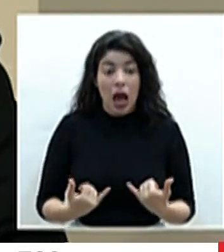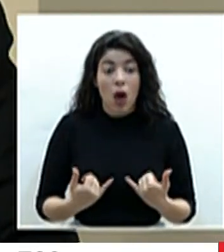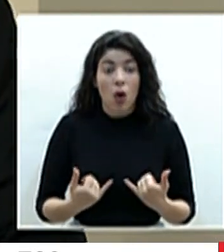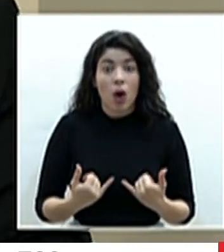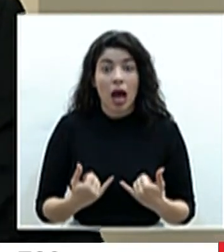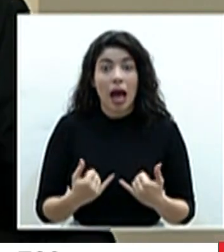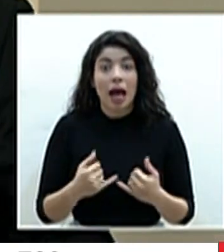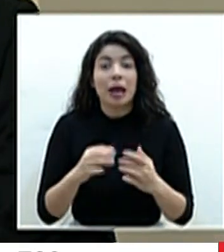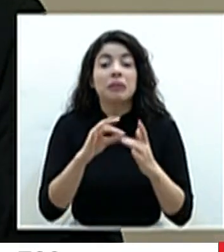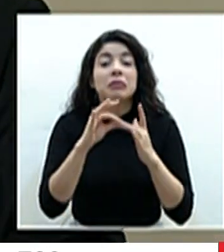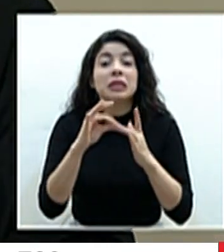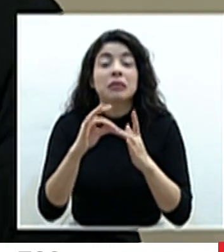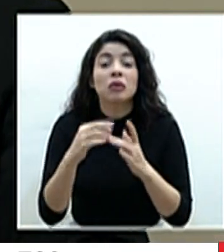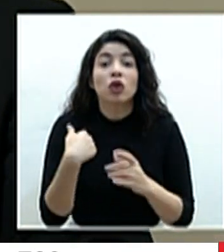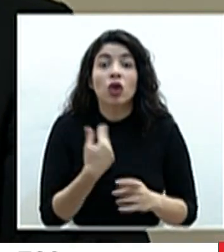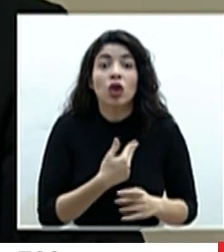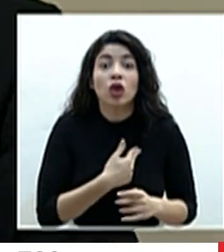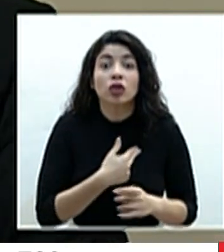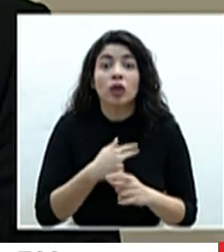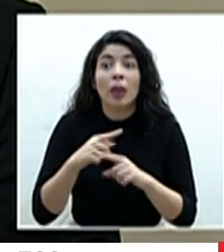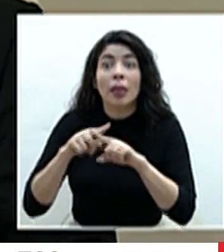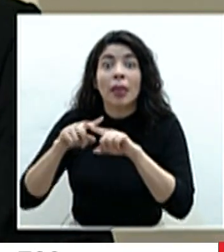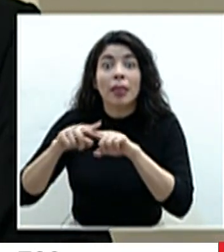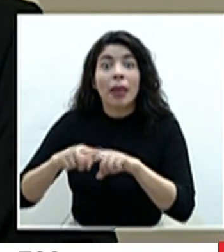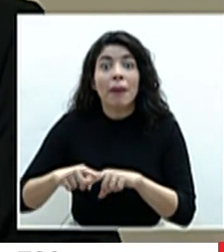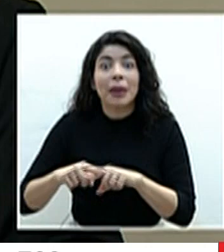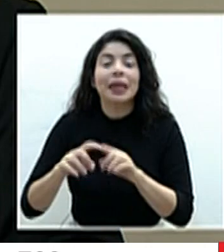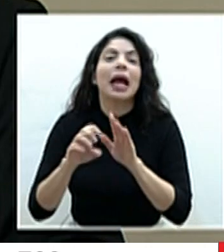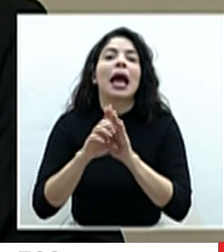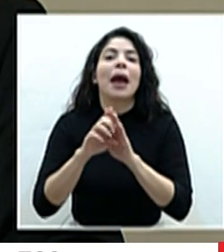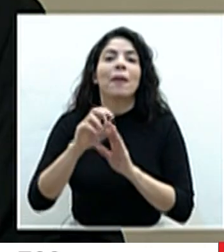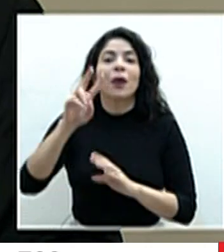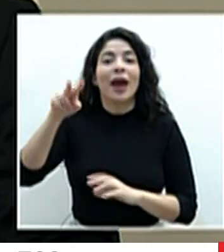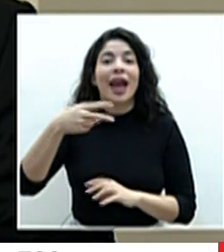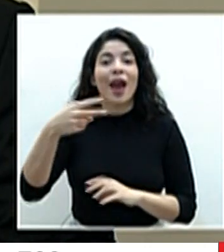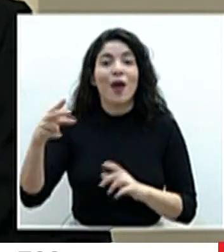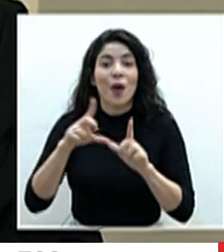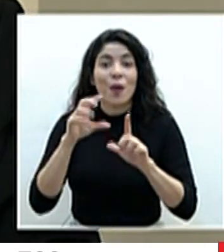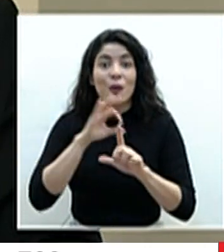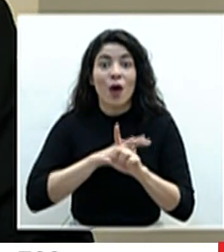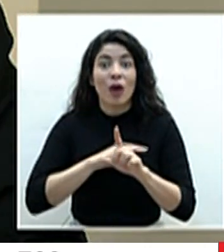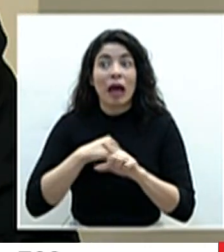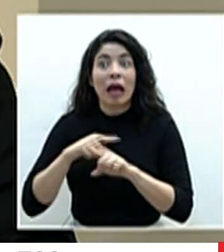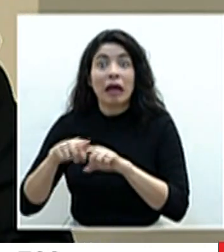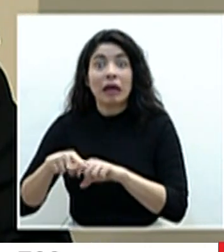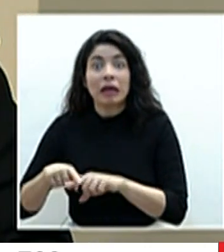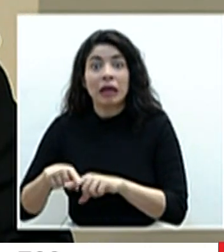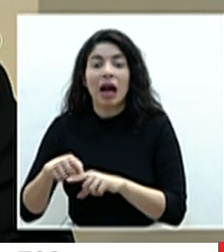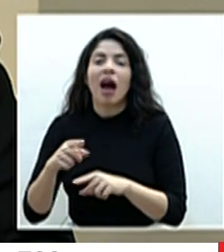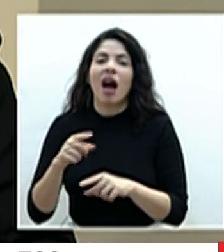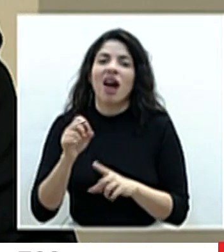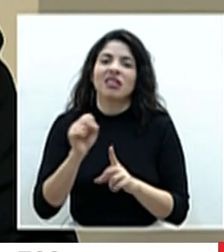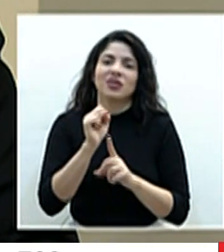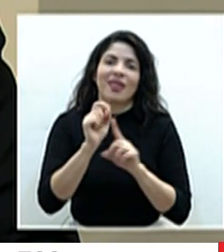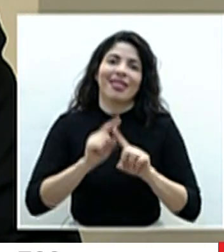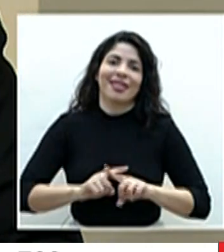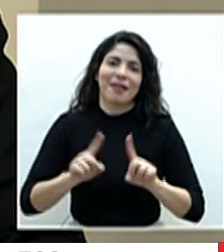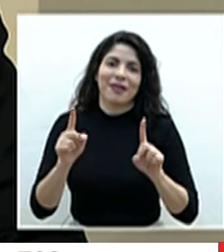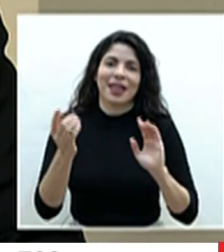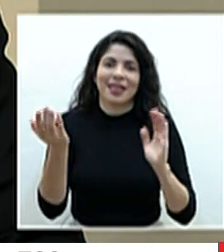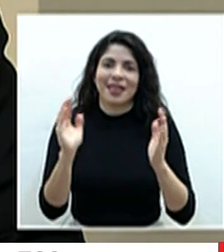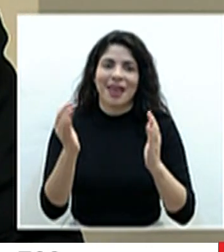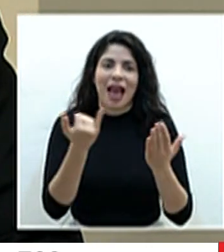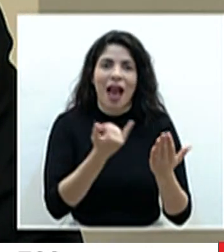exclusivamente dependiéramos, como el caso de los eurobonos, sería distinta la situación en este tema de